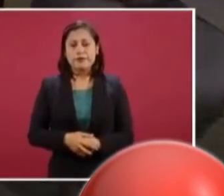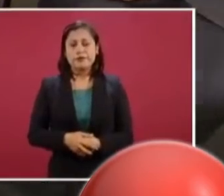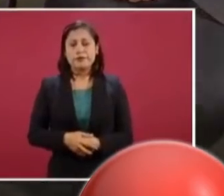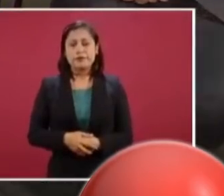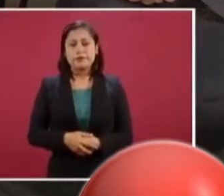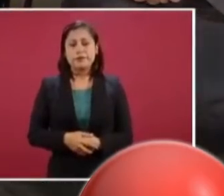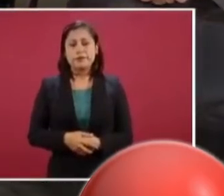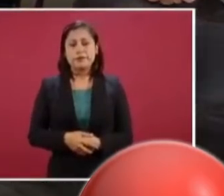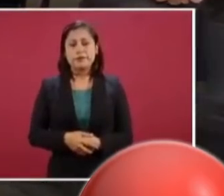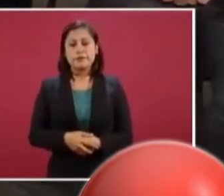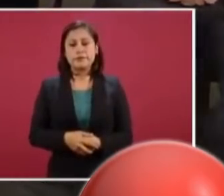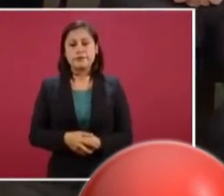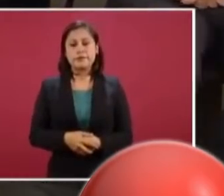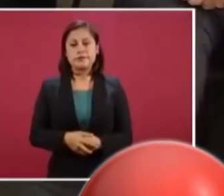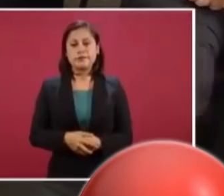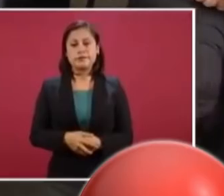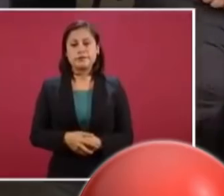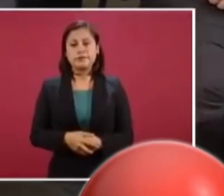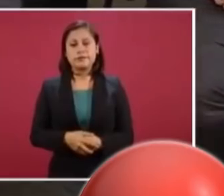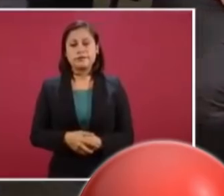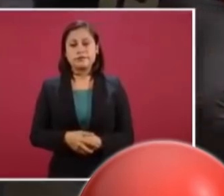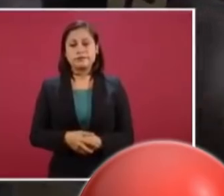son